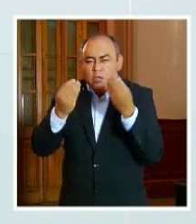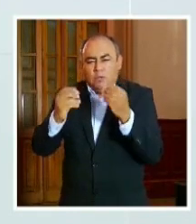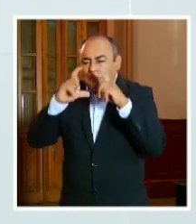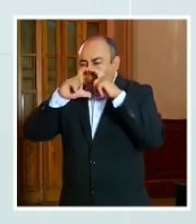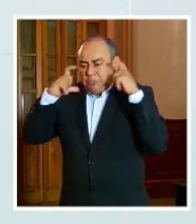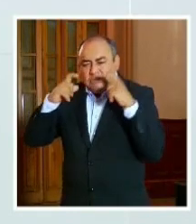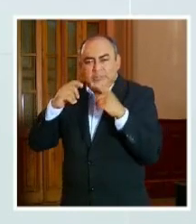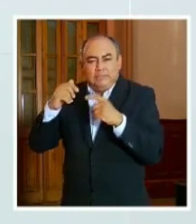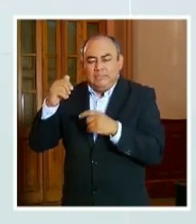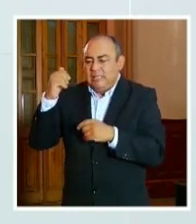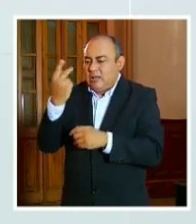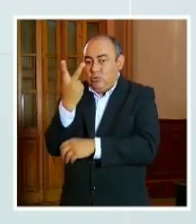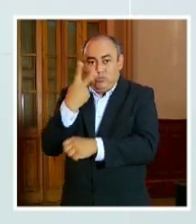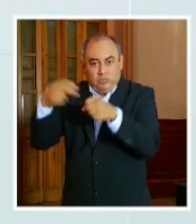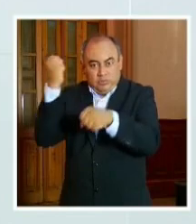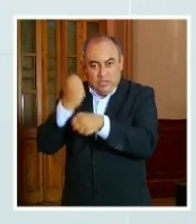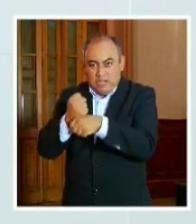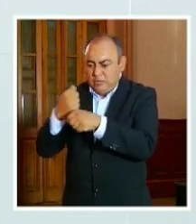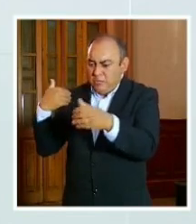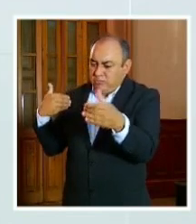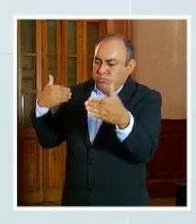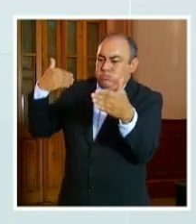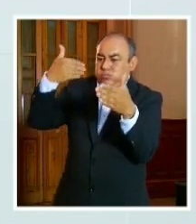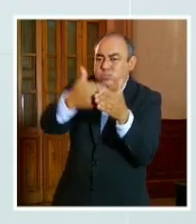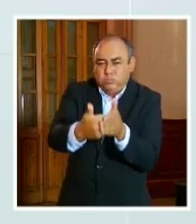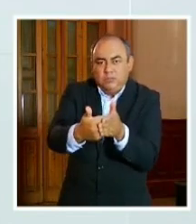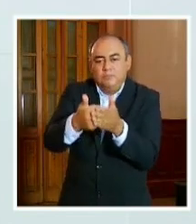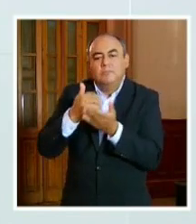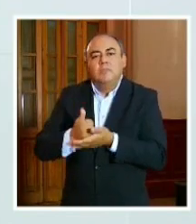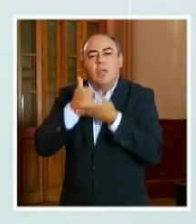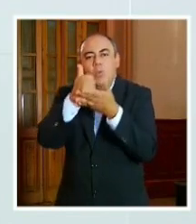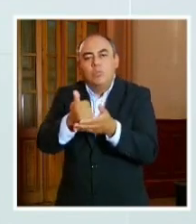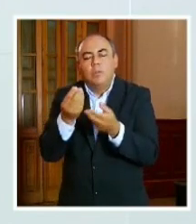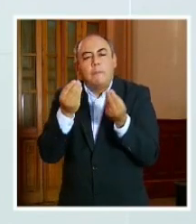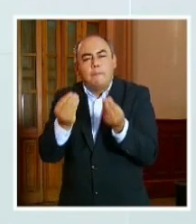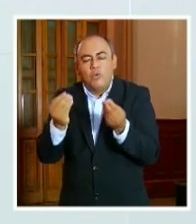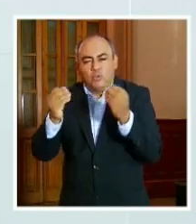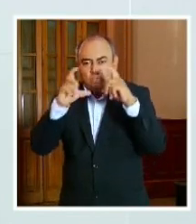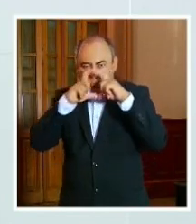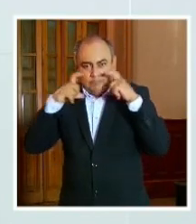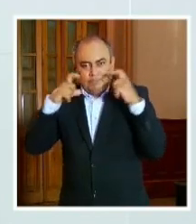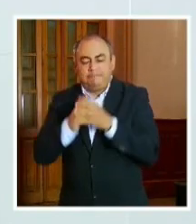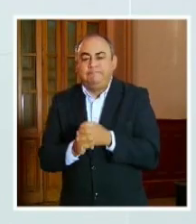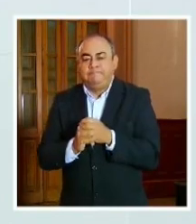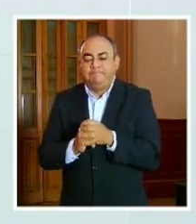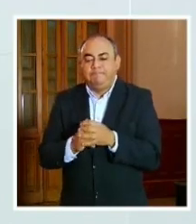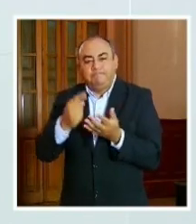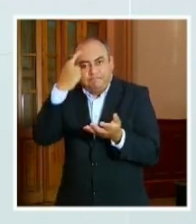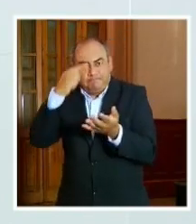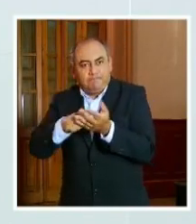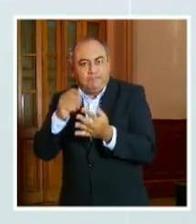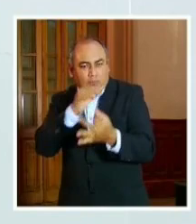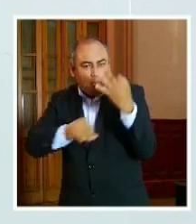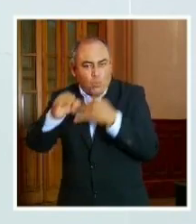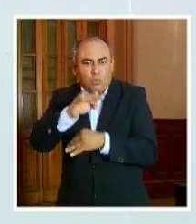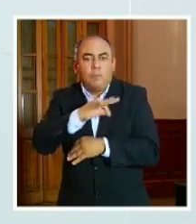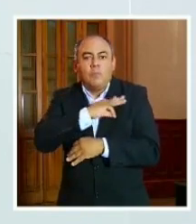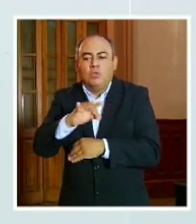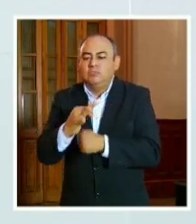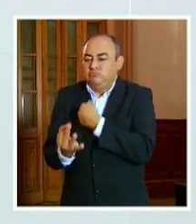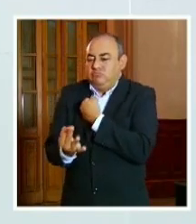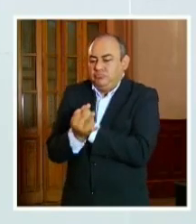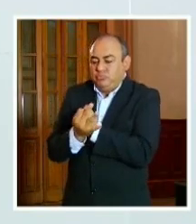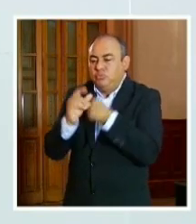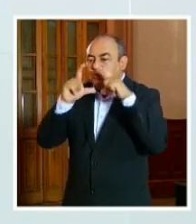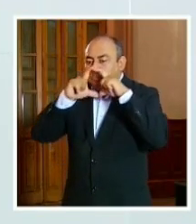los últimos 2 años, que creo que para todos de alguna manera representa una forma de